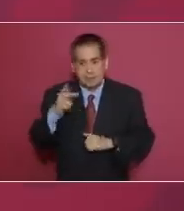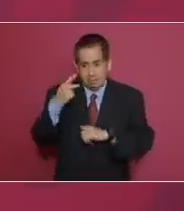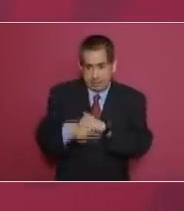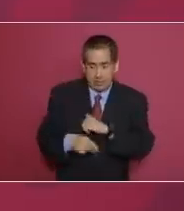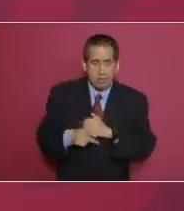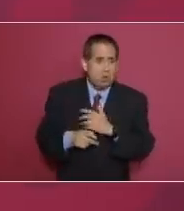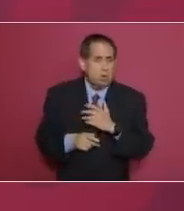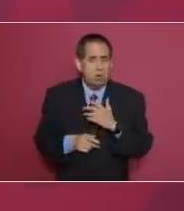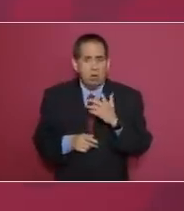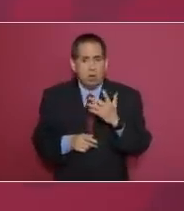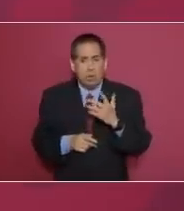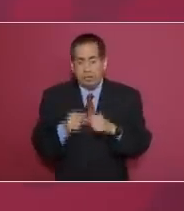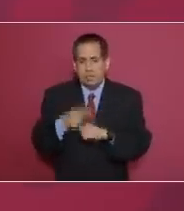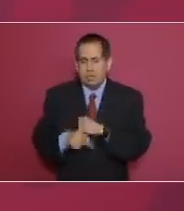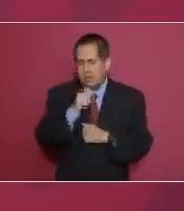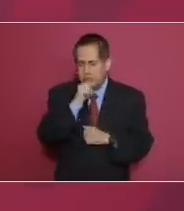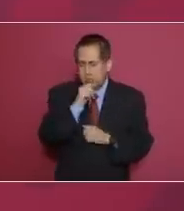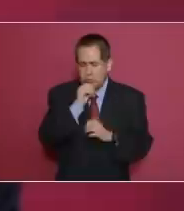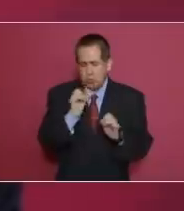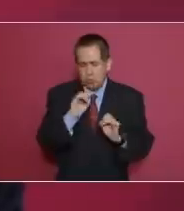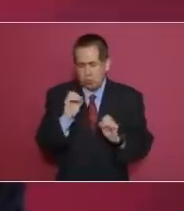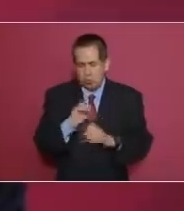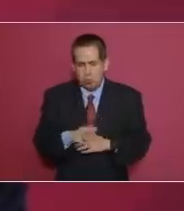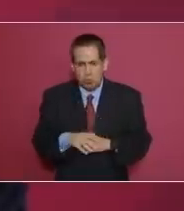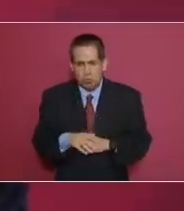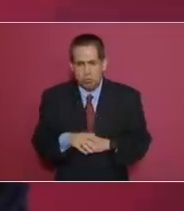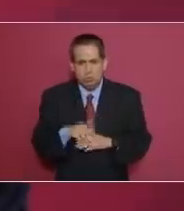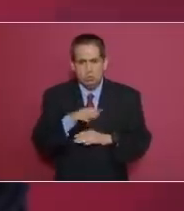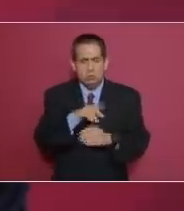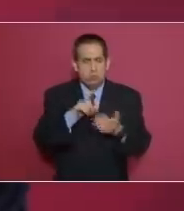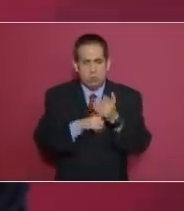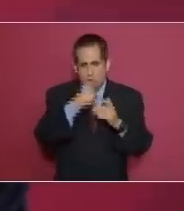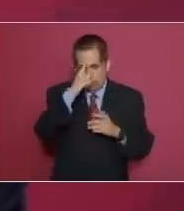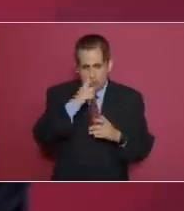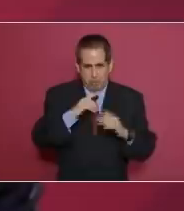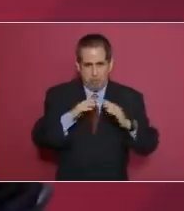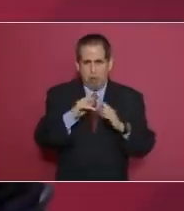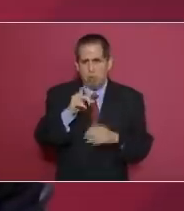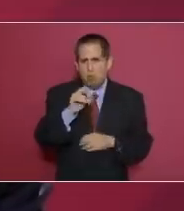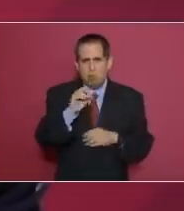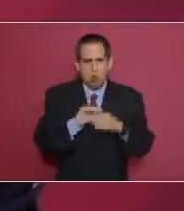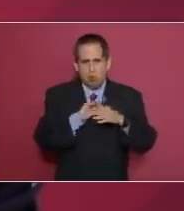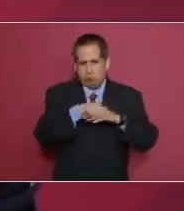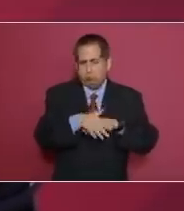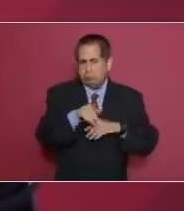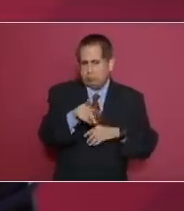riesgo de peligro en el caso del volcán. Están